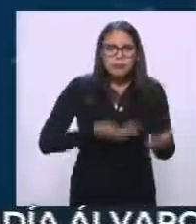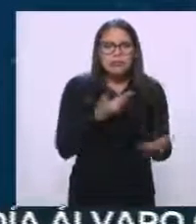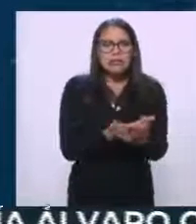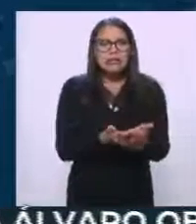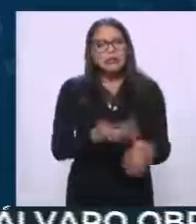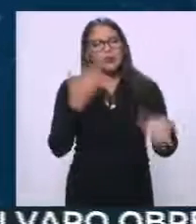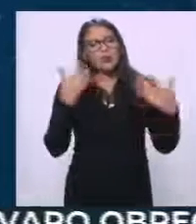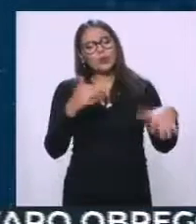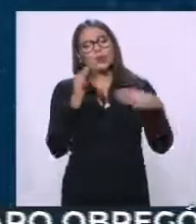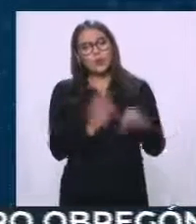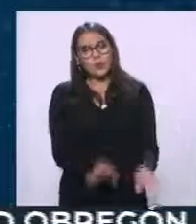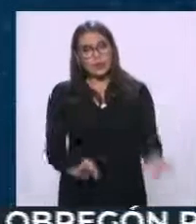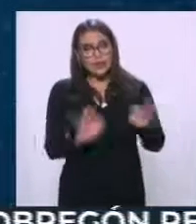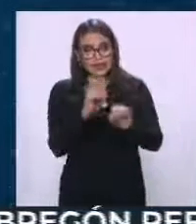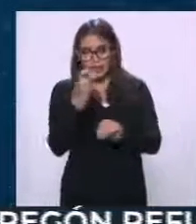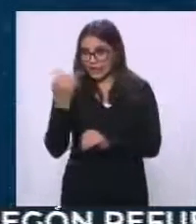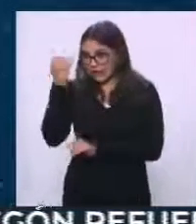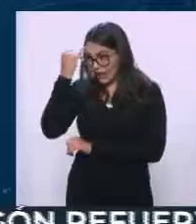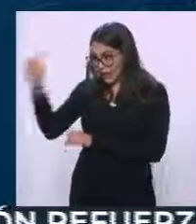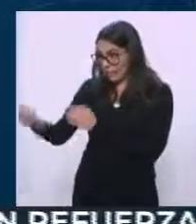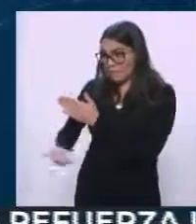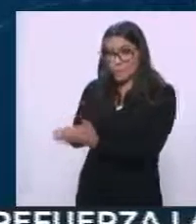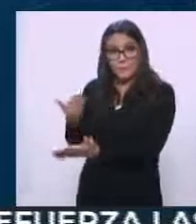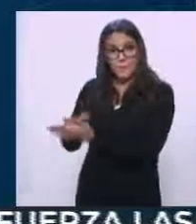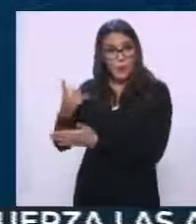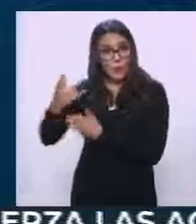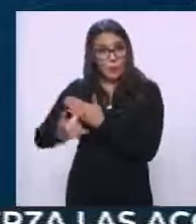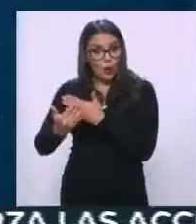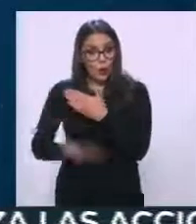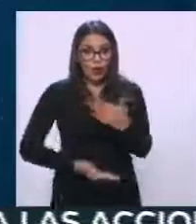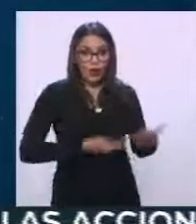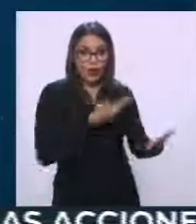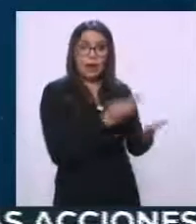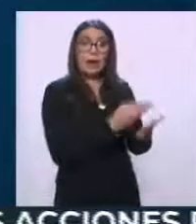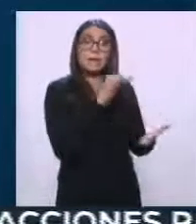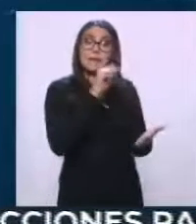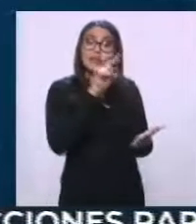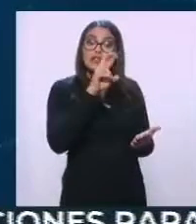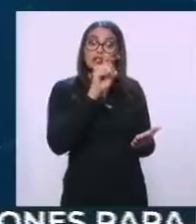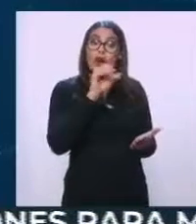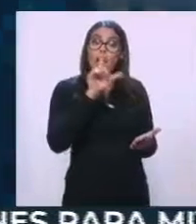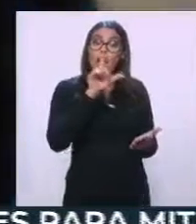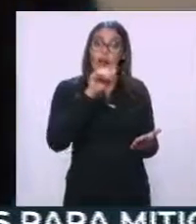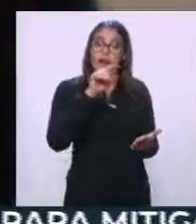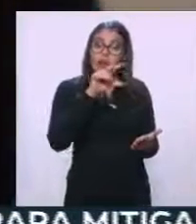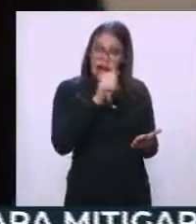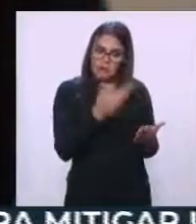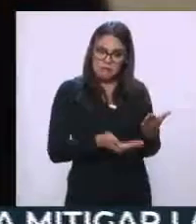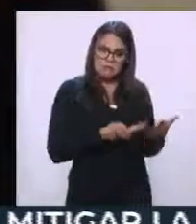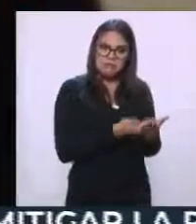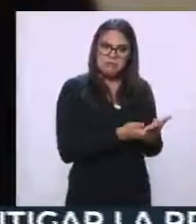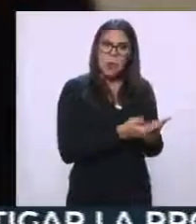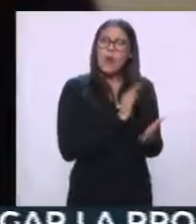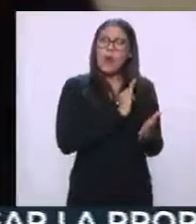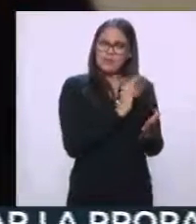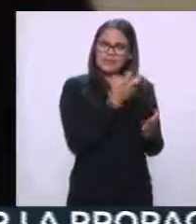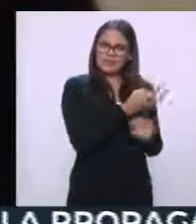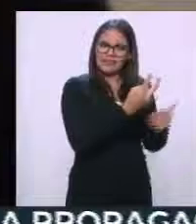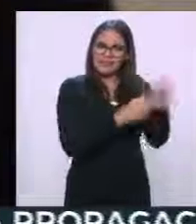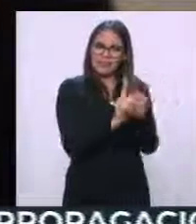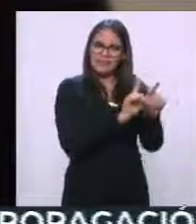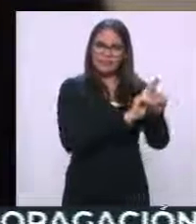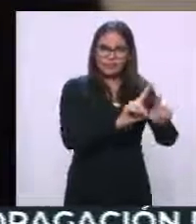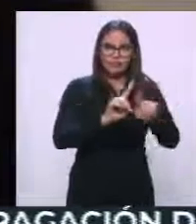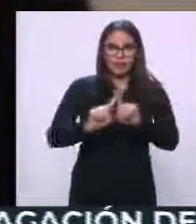partir del proyecto presentado por el ministro Alcántara Carrancá se pudieran establecer varios elementos de